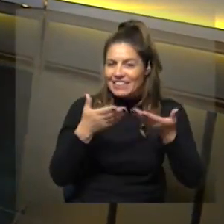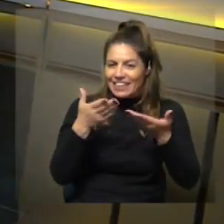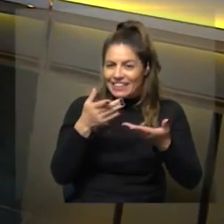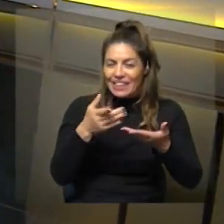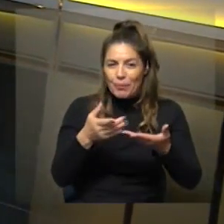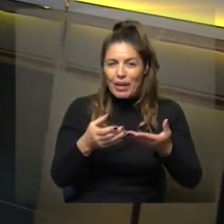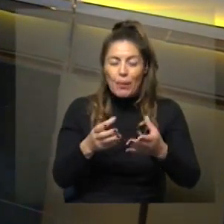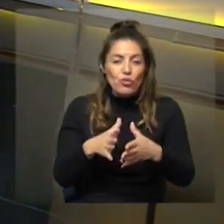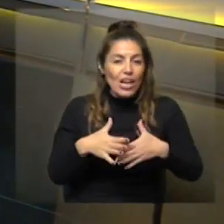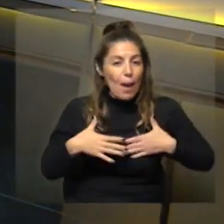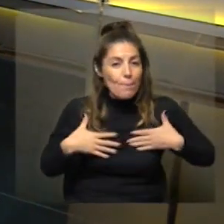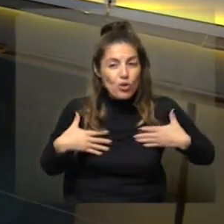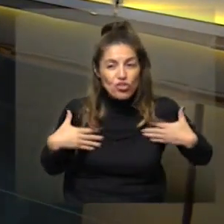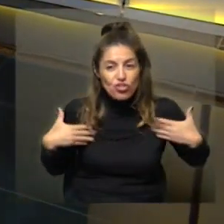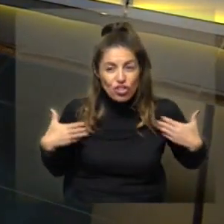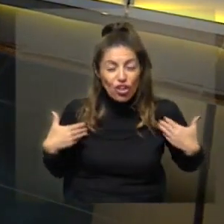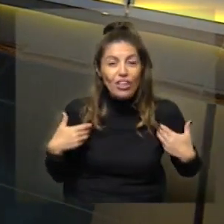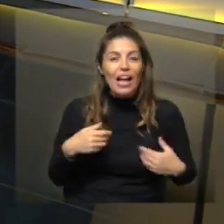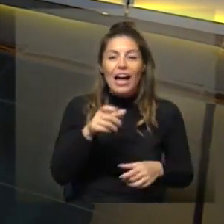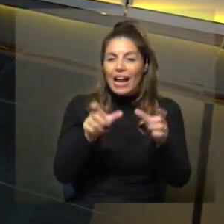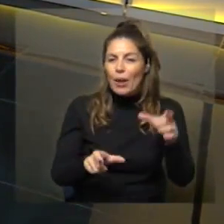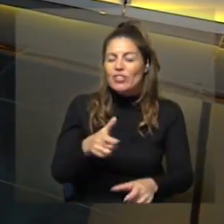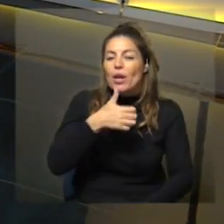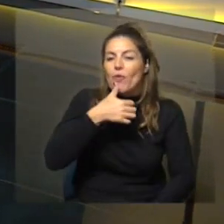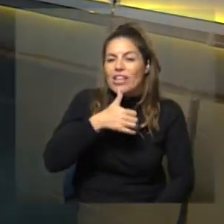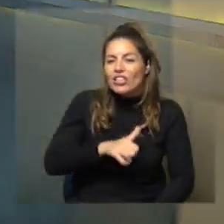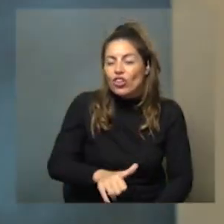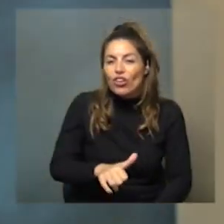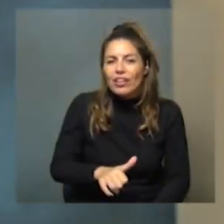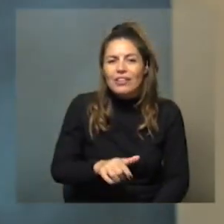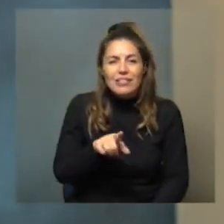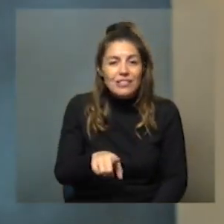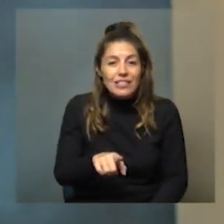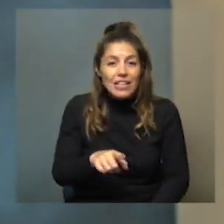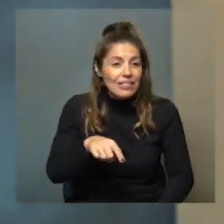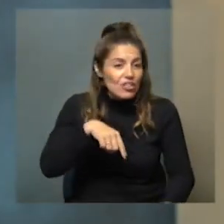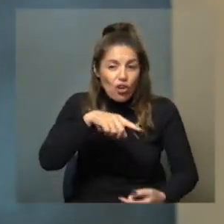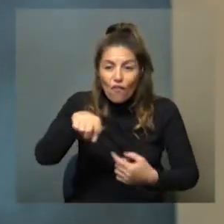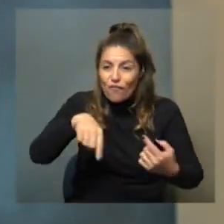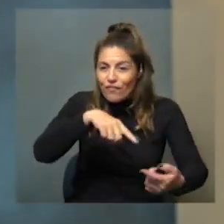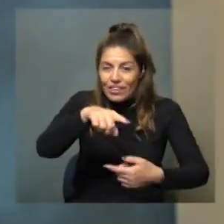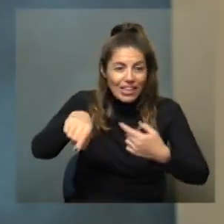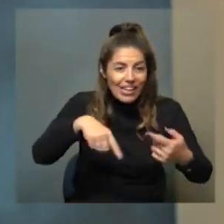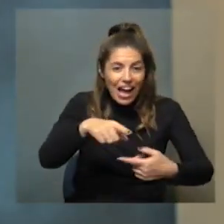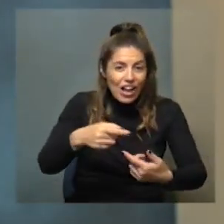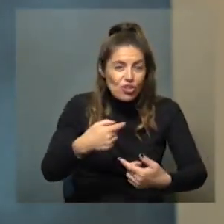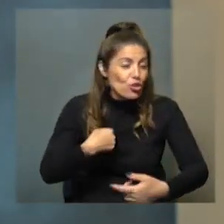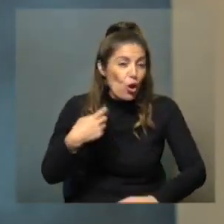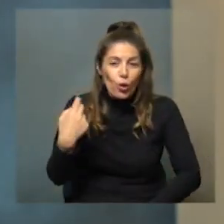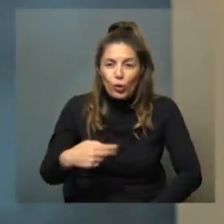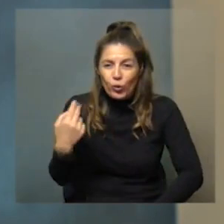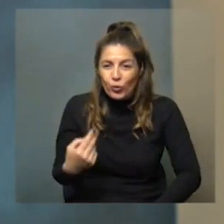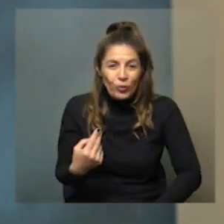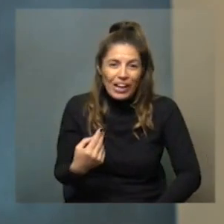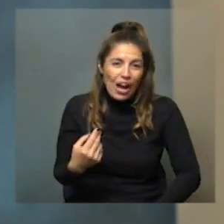tanta emoción viral. En la gente por la historia. O sea, es lo que se llama un fenómeno viral. Yo nunca había participado de